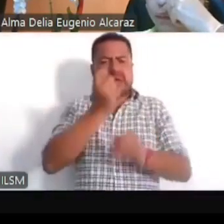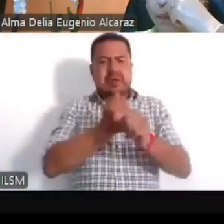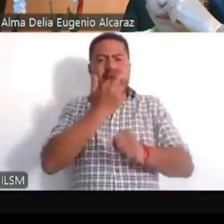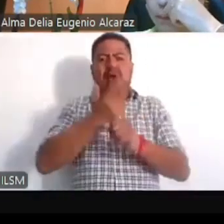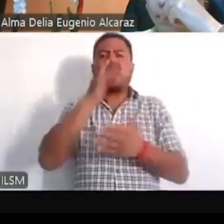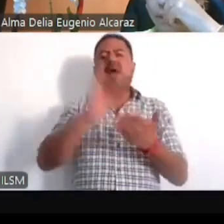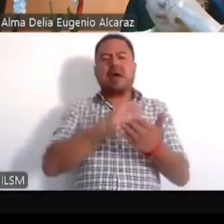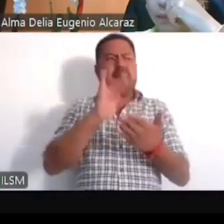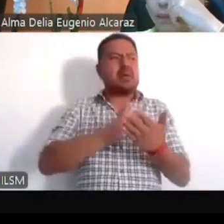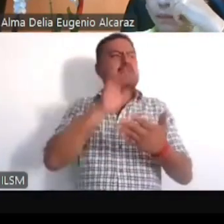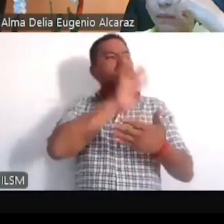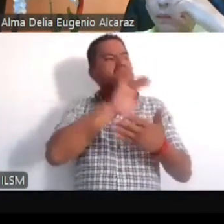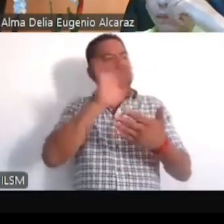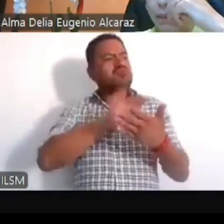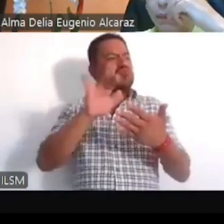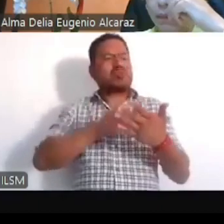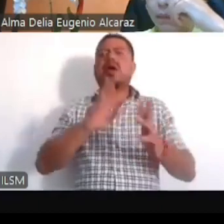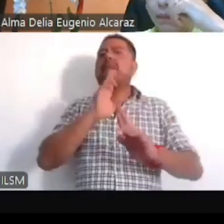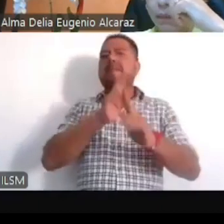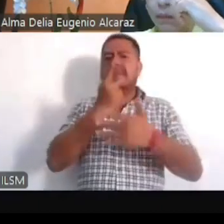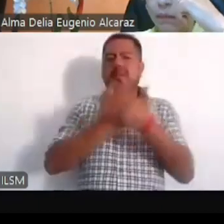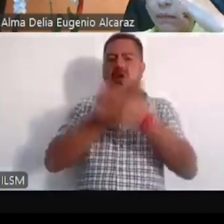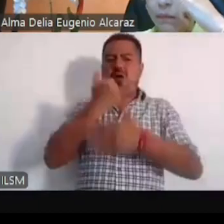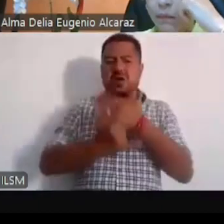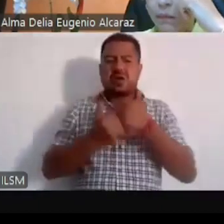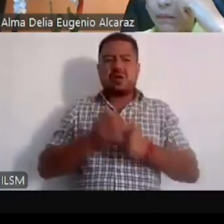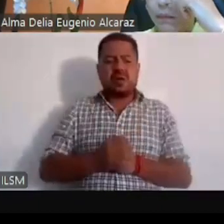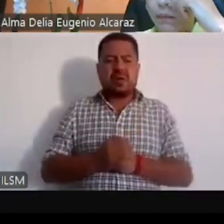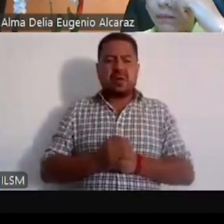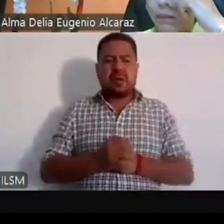apoye con la cuenta y el resolu del